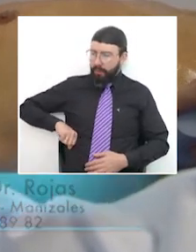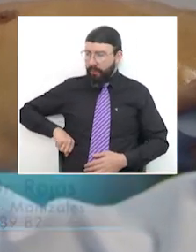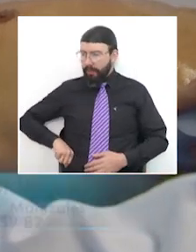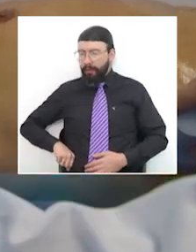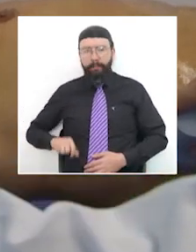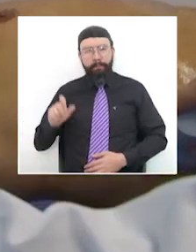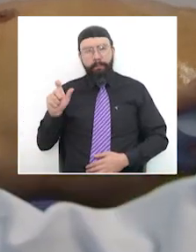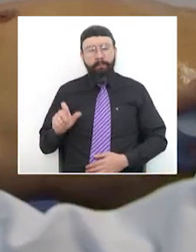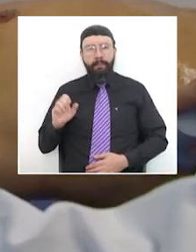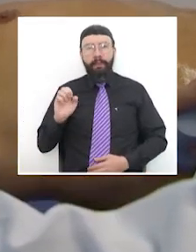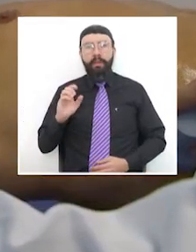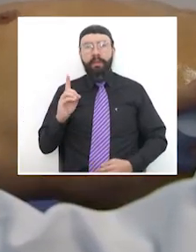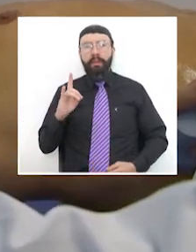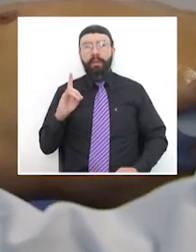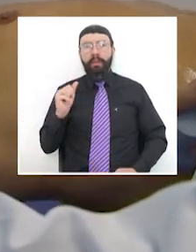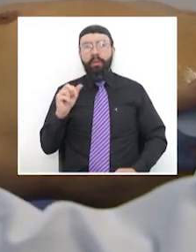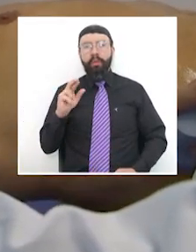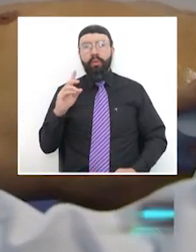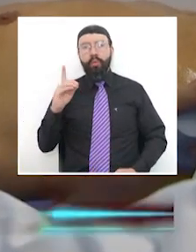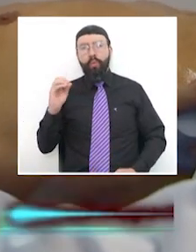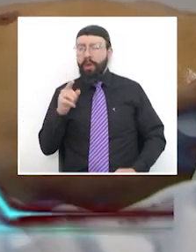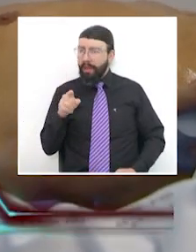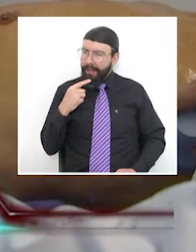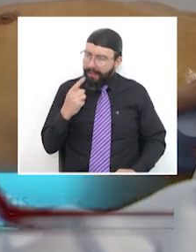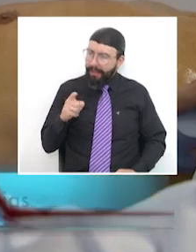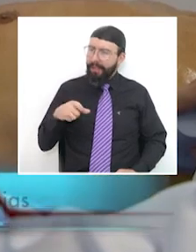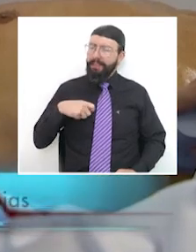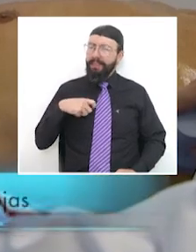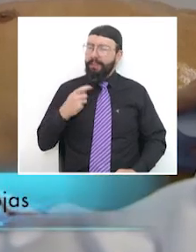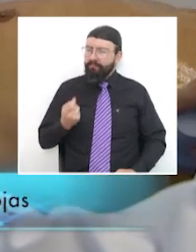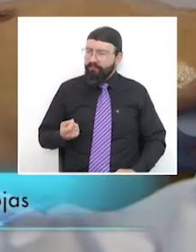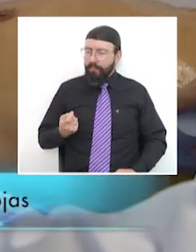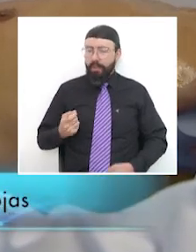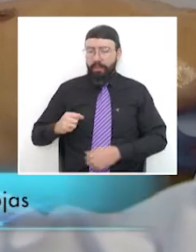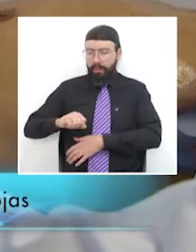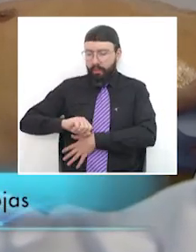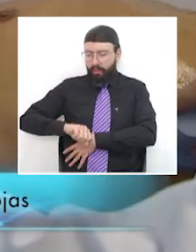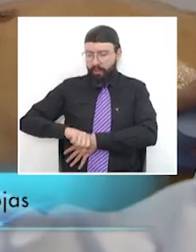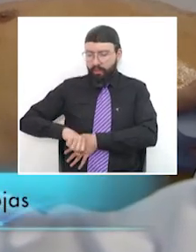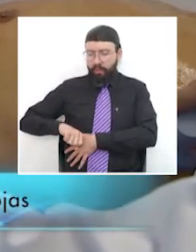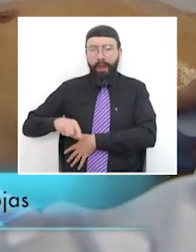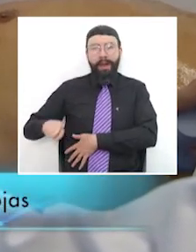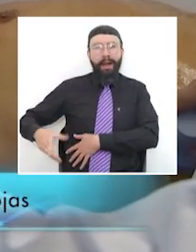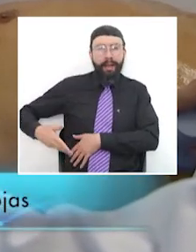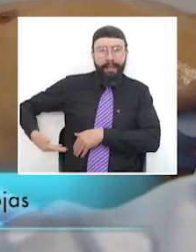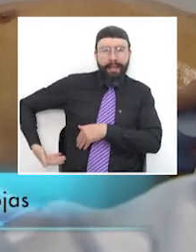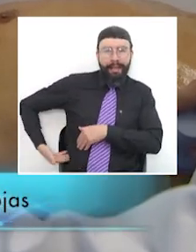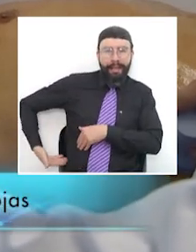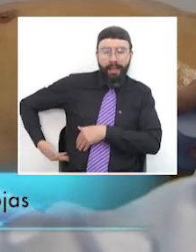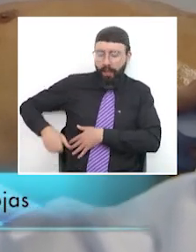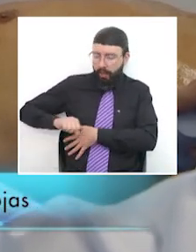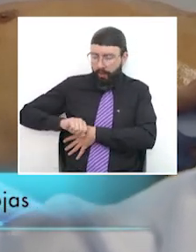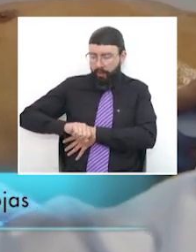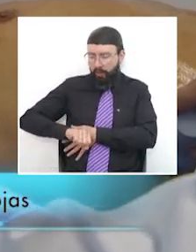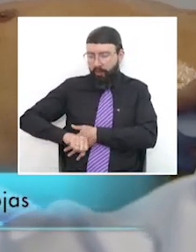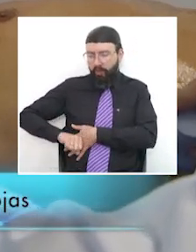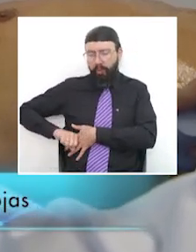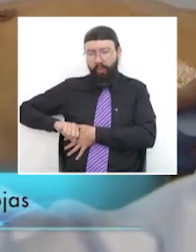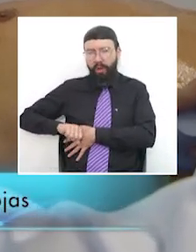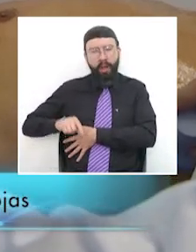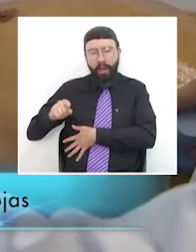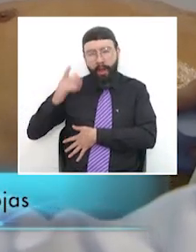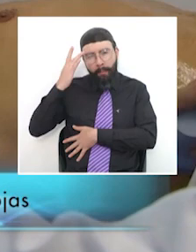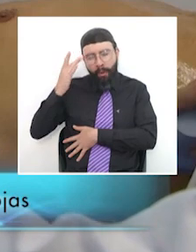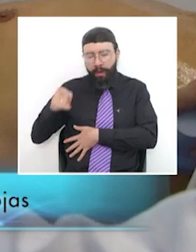Eduardo, encontramos aquí que hay una lesión en el riñón derecho, que es por